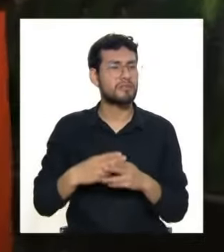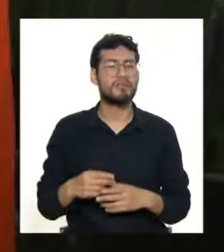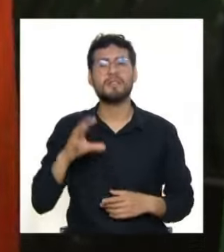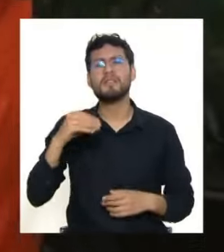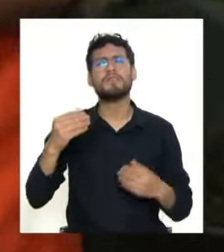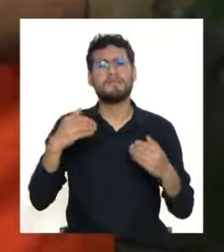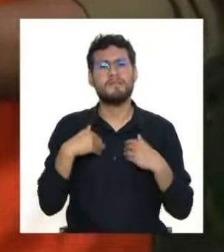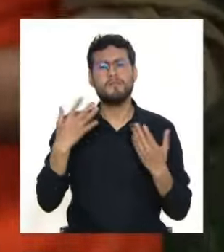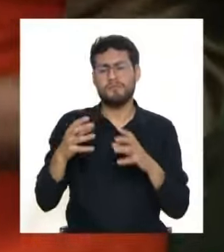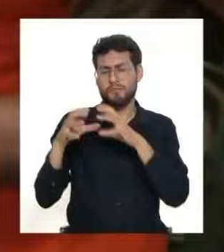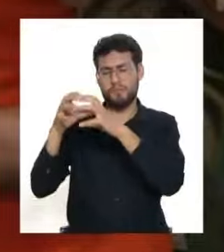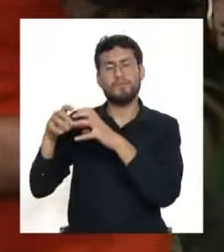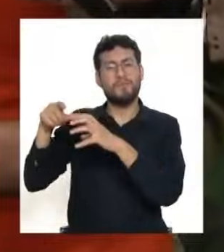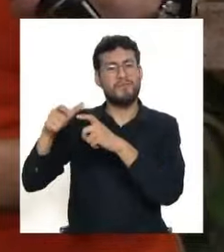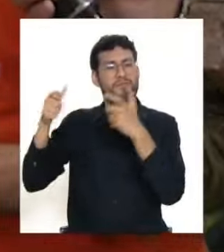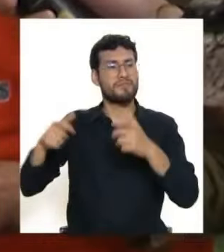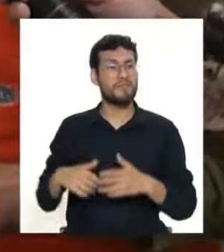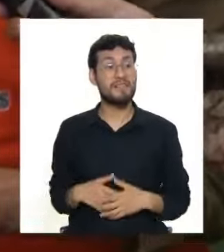Porque tienen potito grande. Pruébalo.